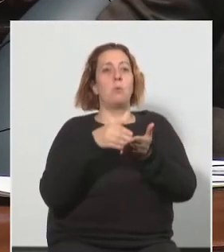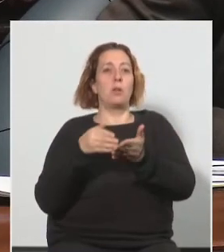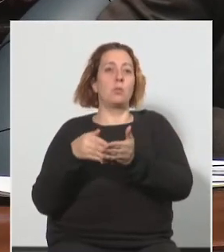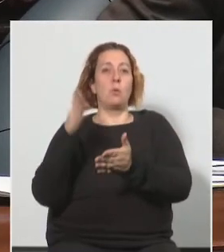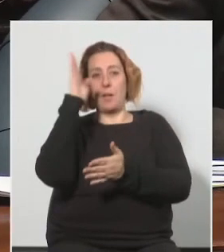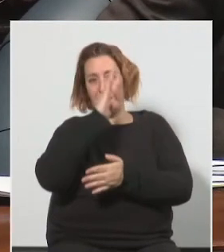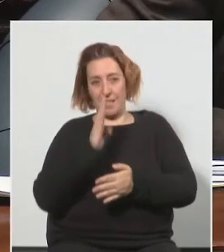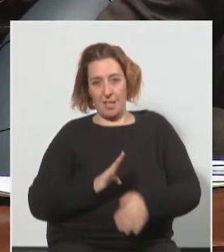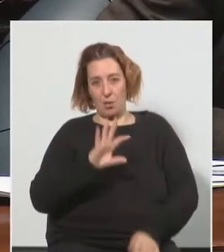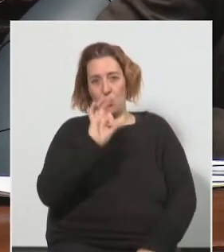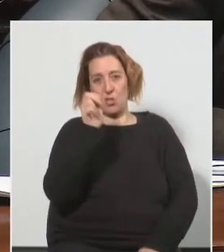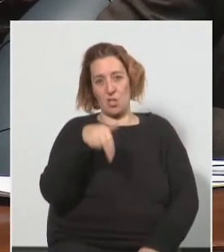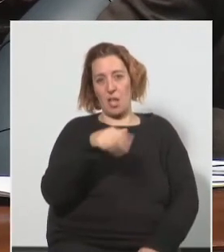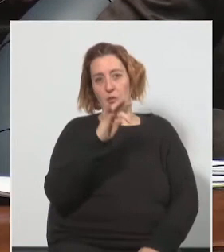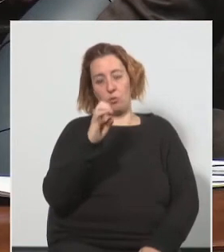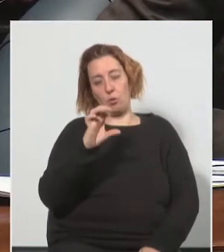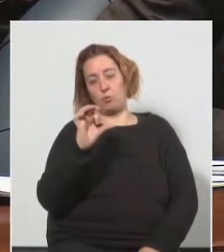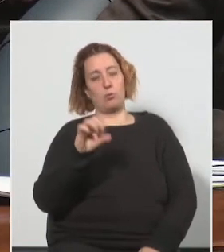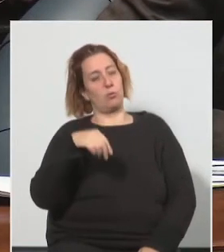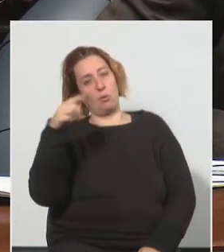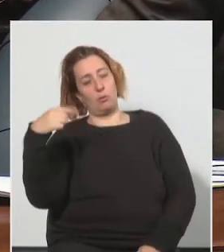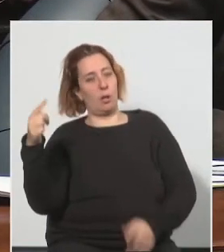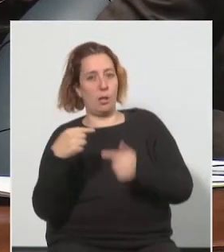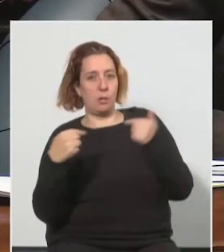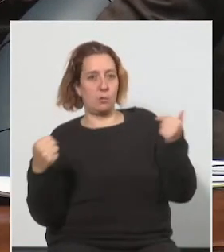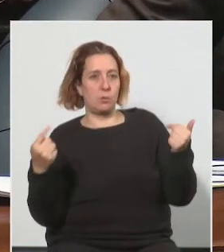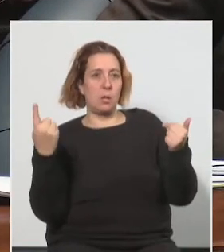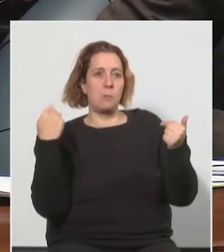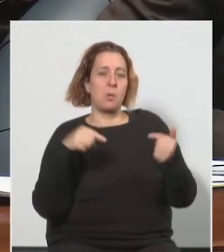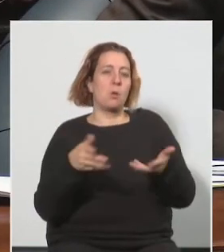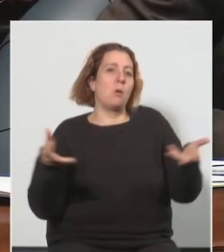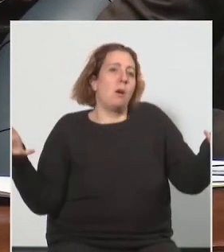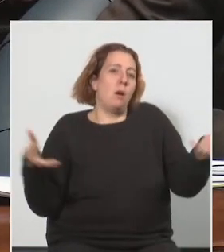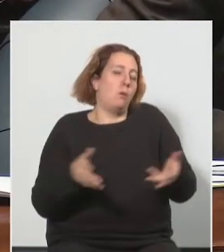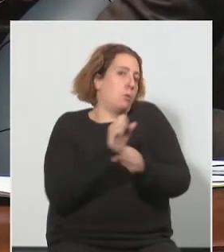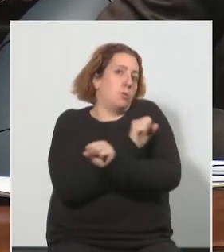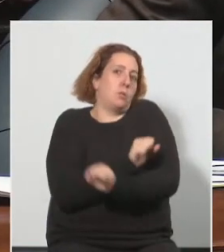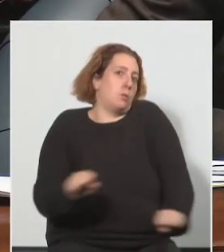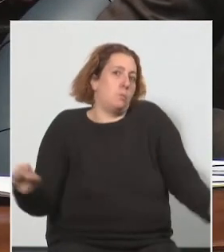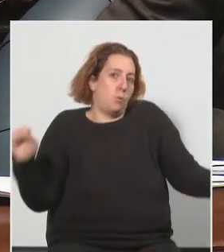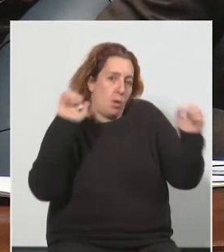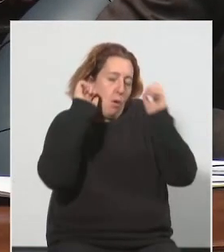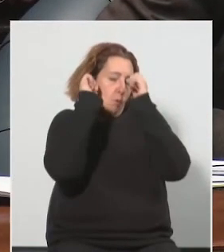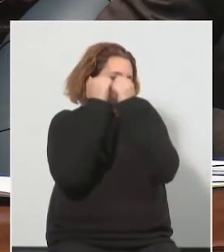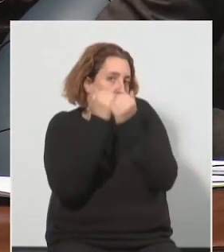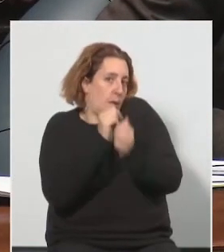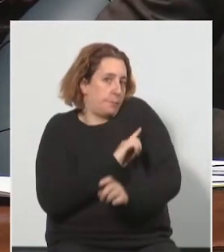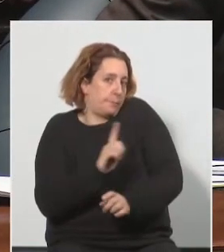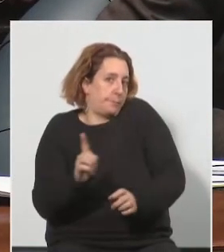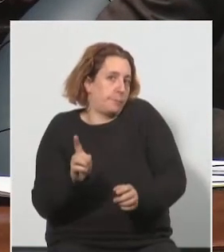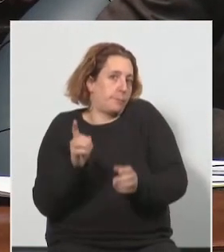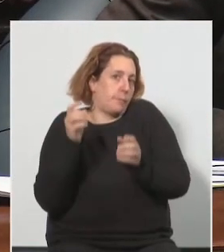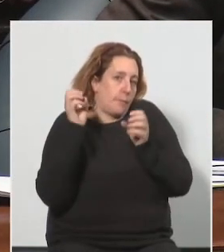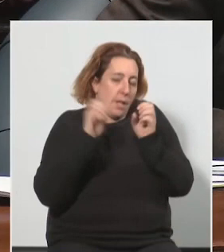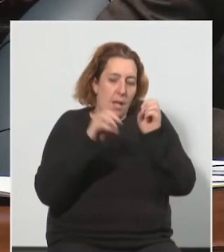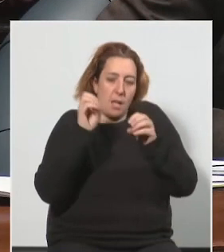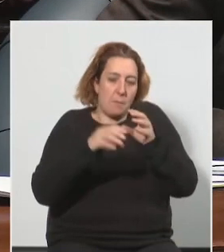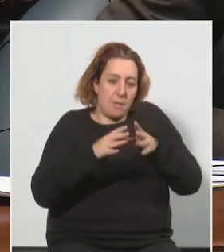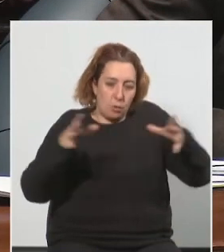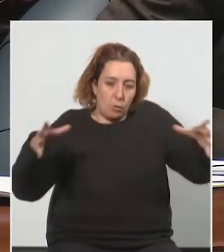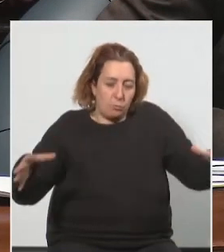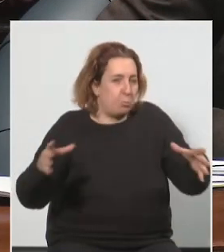Santos y otros subterfugios. Pero ahora era imposible ocultar esto, ya que el cargamento era muy